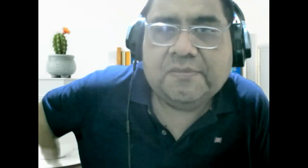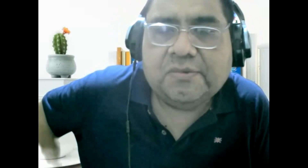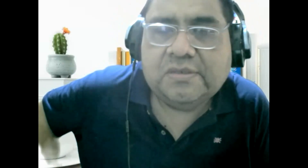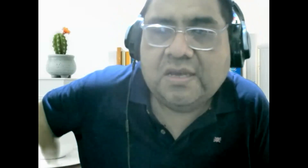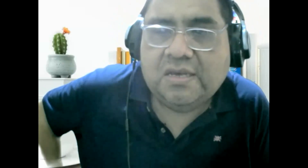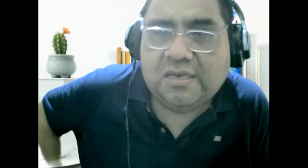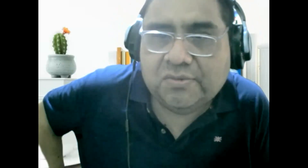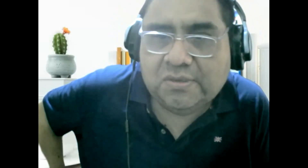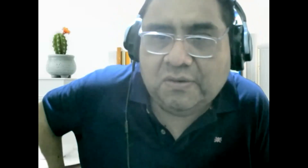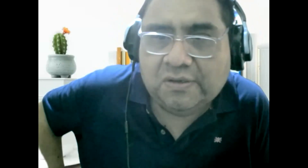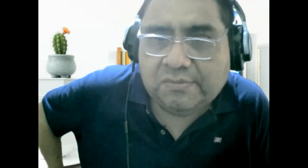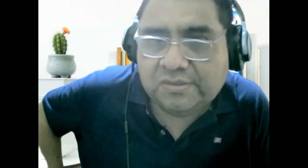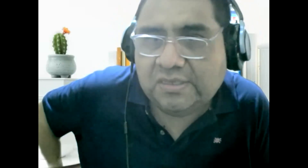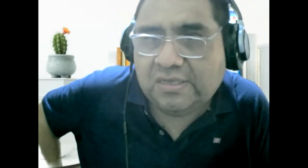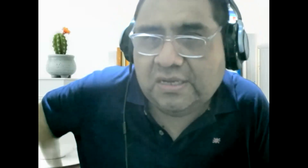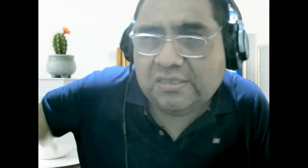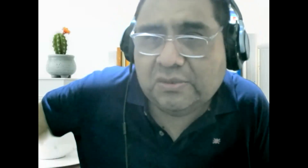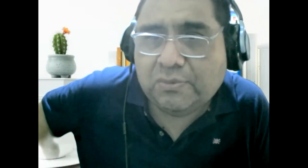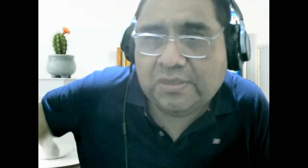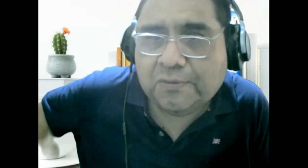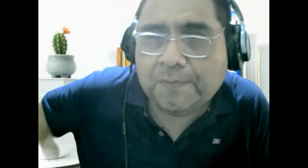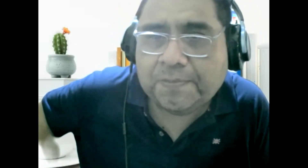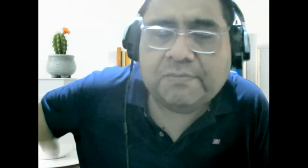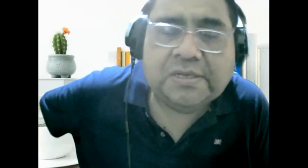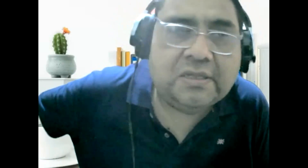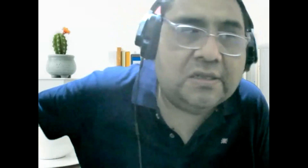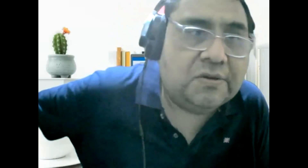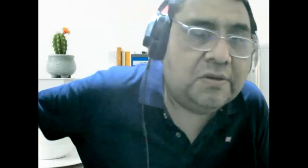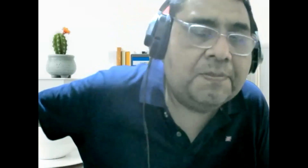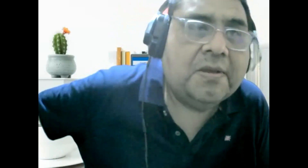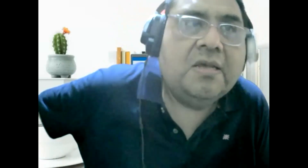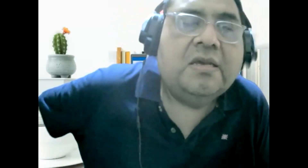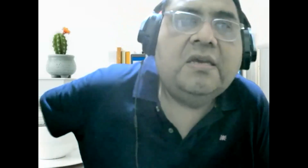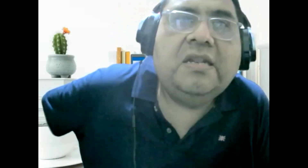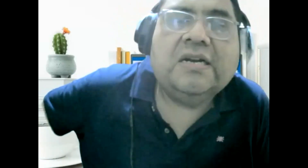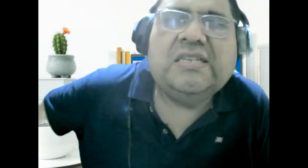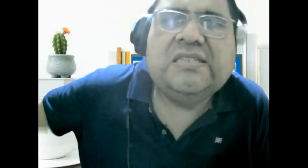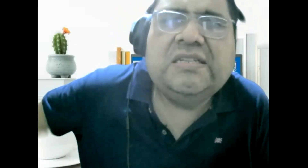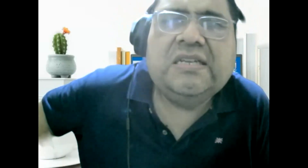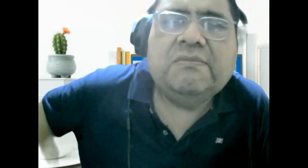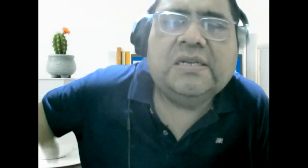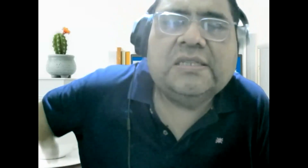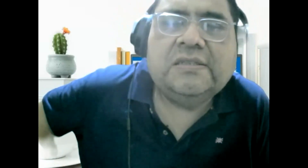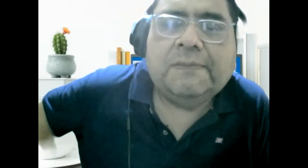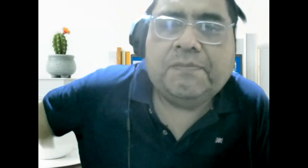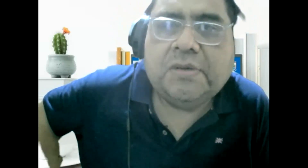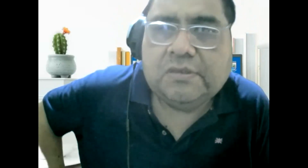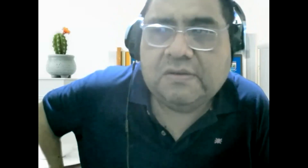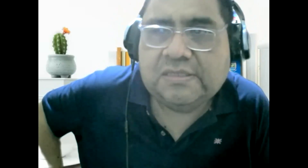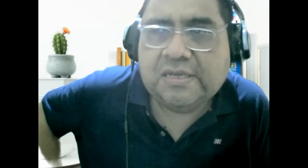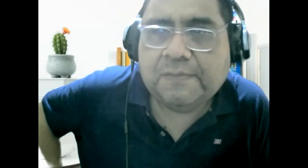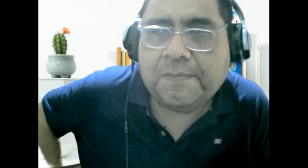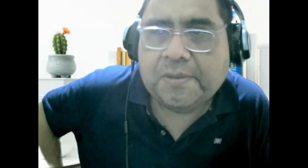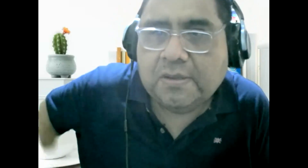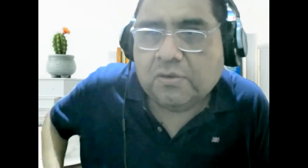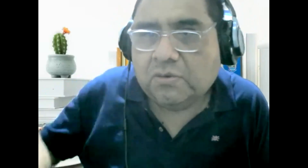RCP. Entonces, eso es lo que vamos a hacer en este momento, a partir de hoy. Y la clase del día martes, vamos